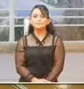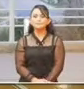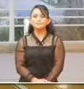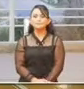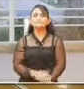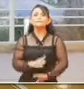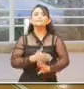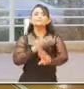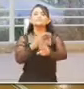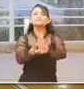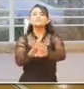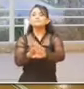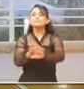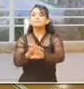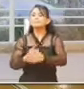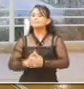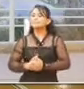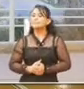¿Votos en contra?